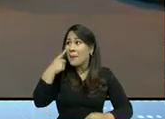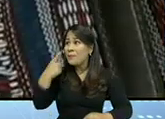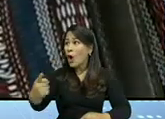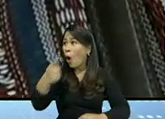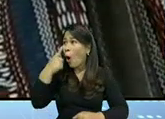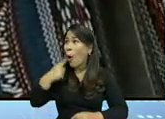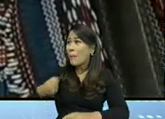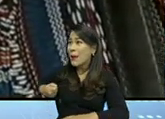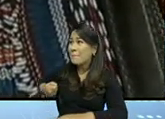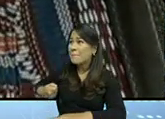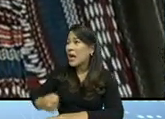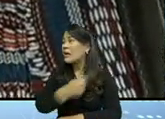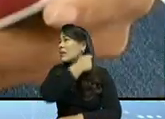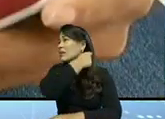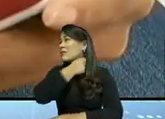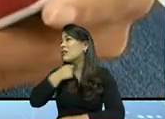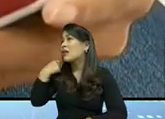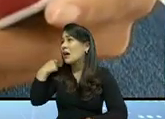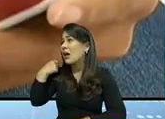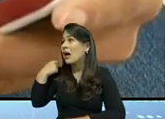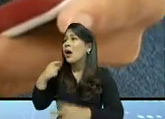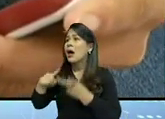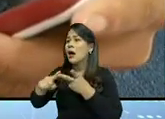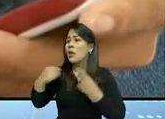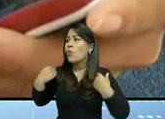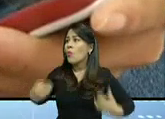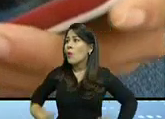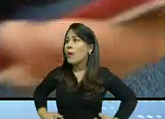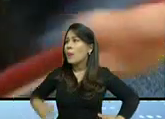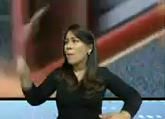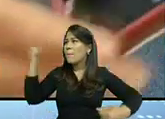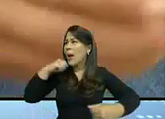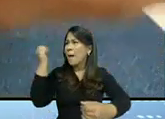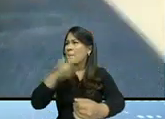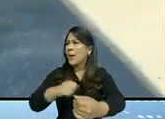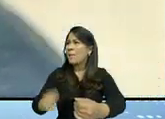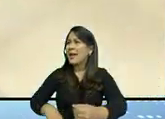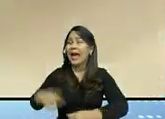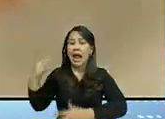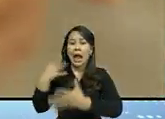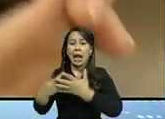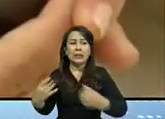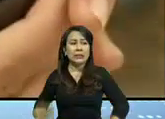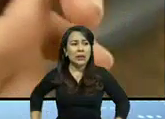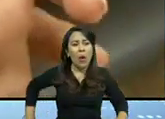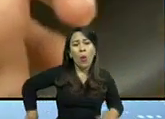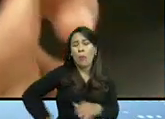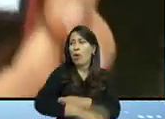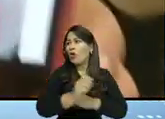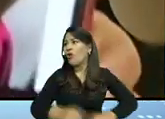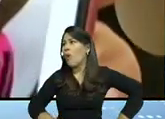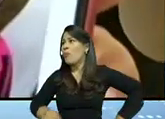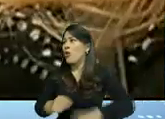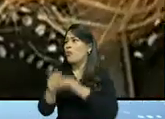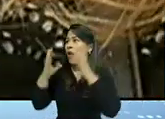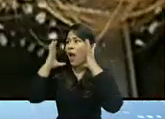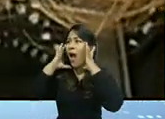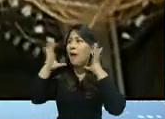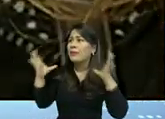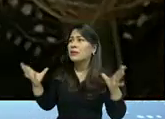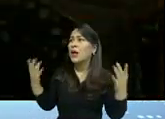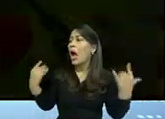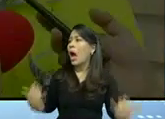cabeza de este señor que había sido precisamente asesinado. Ahora podemos observar esto de acá y